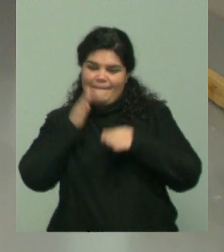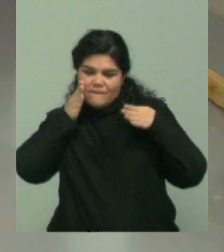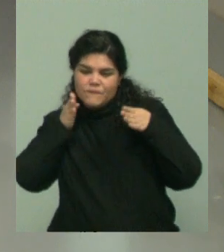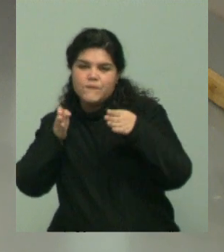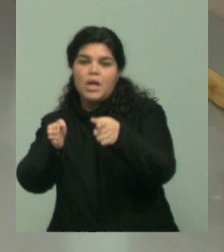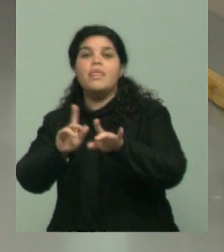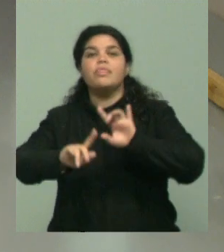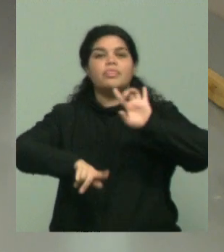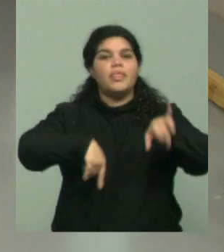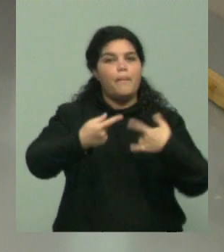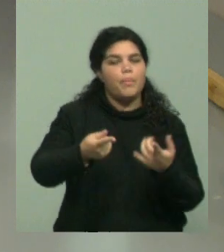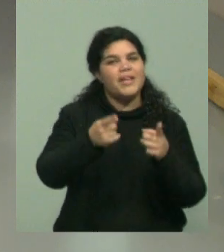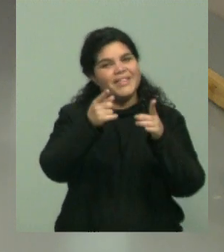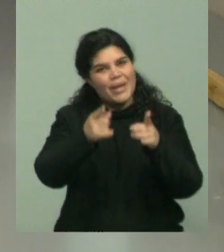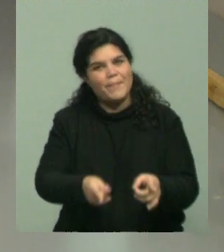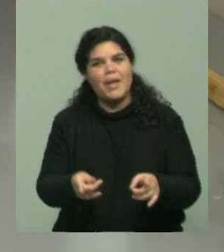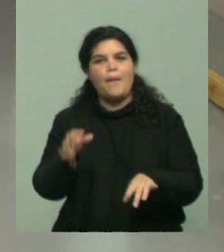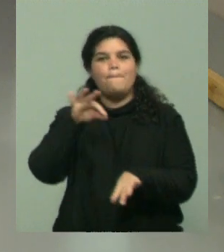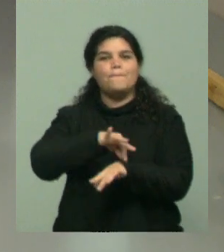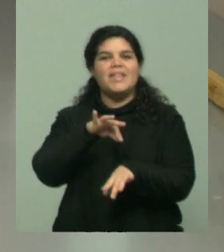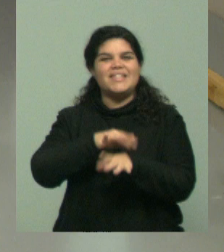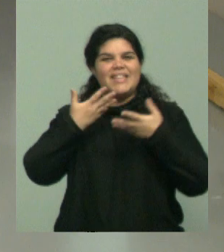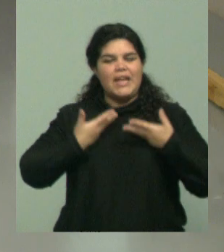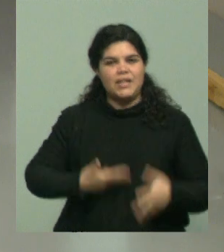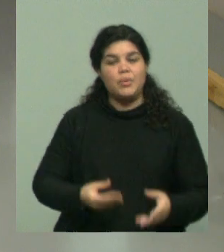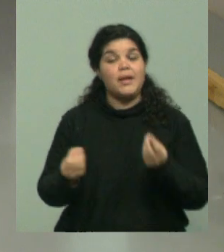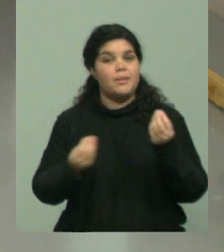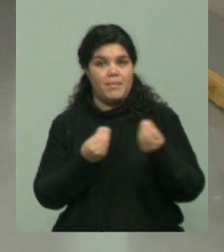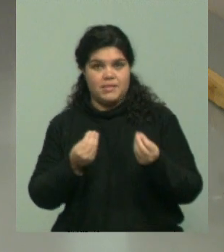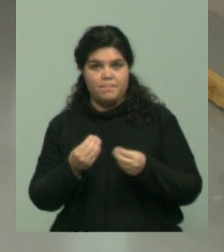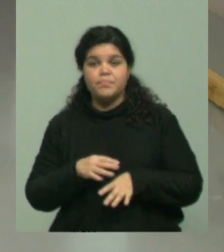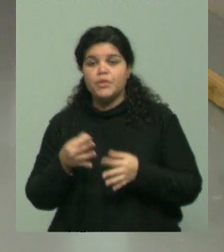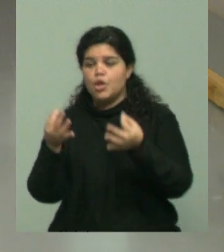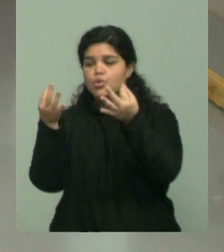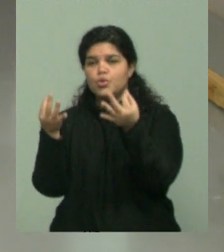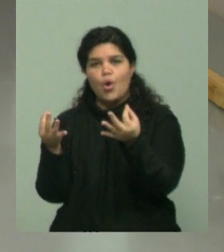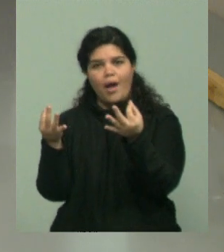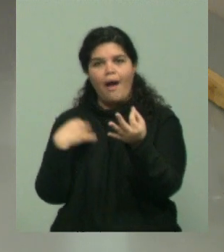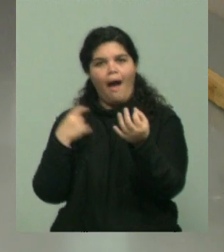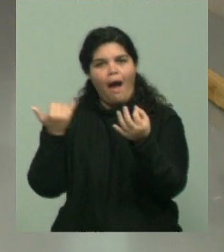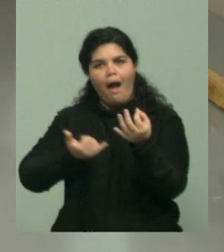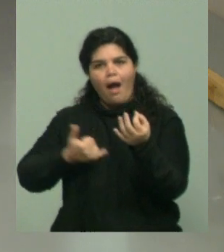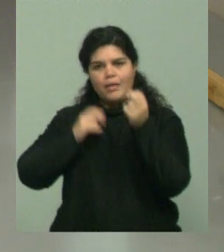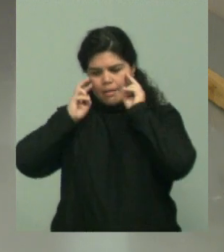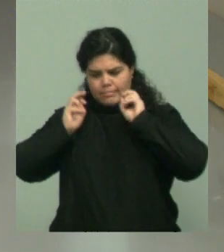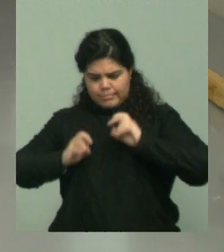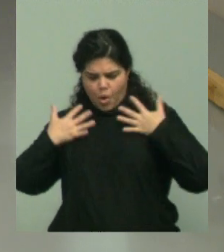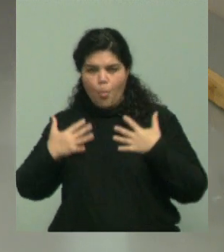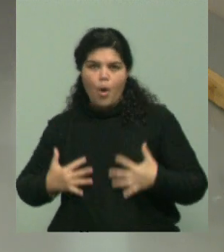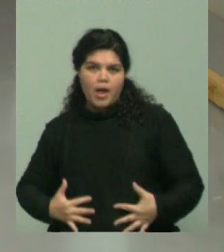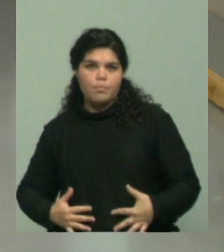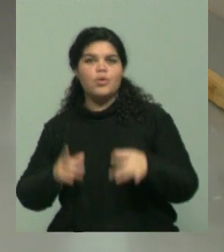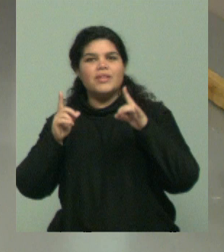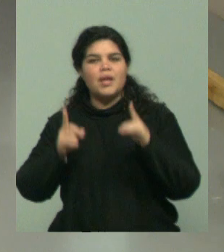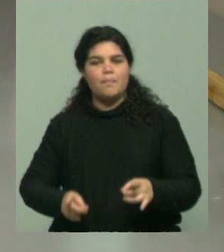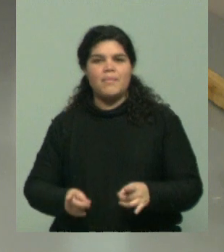medicina natural, porque el yoga tiene mucha anatomía, mucha fisiología. Entonces, bueno, para poder trabajar con un yoga terapéutico, uh-huh.